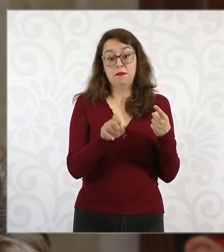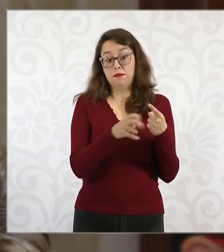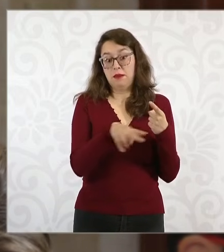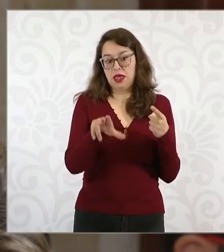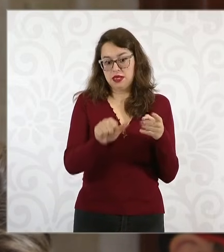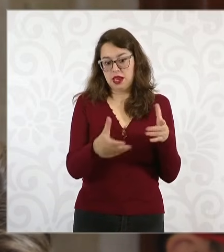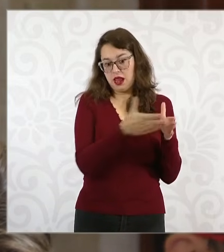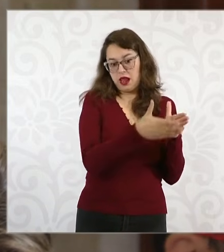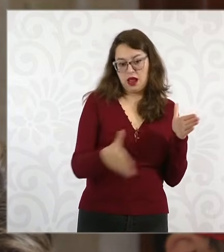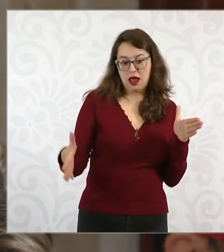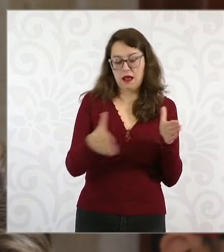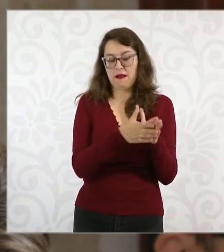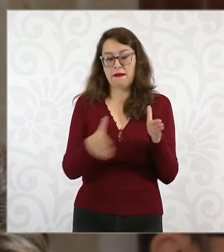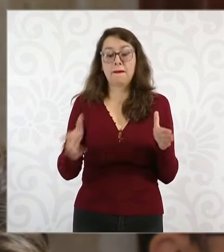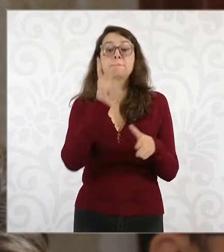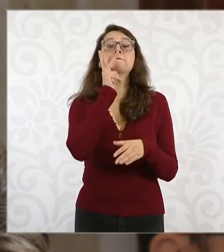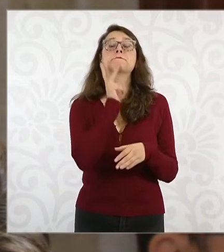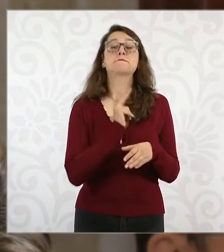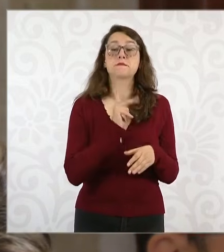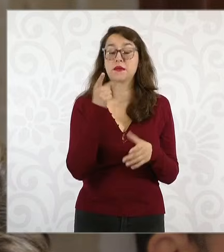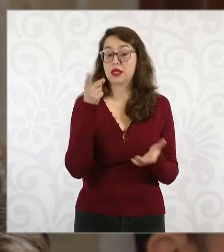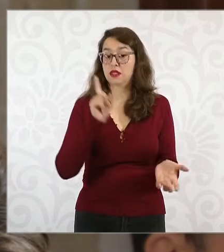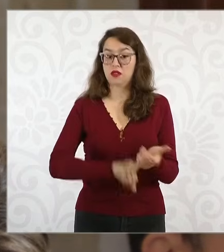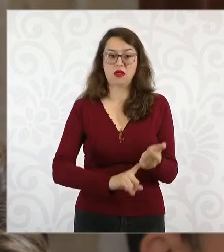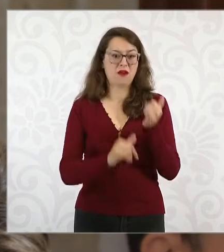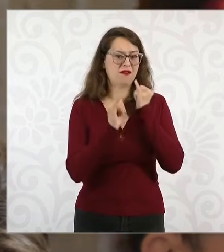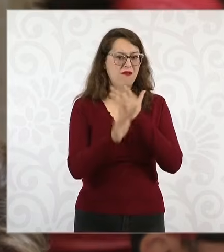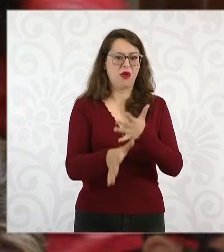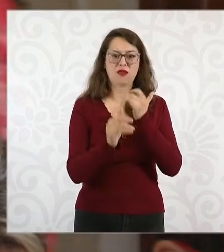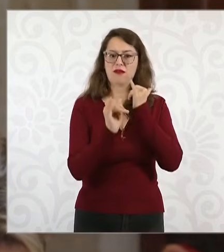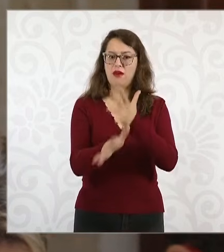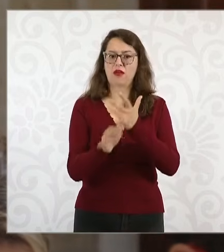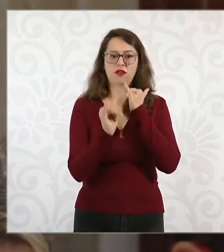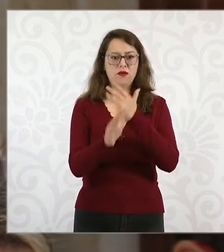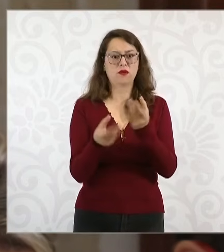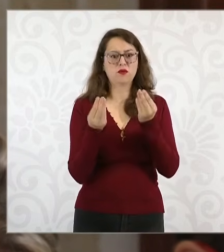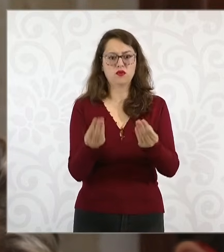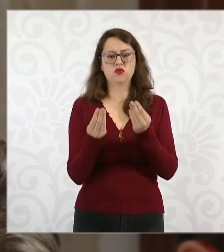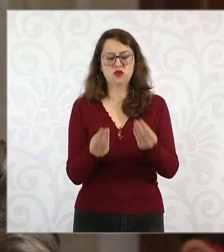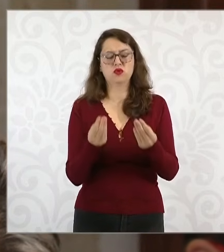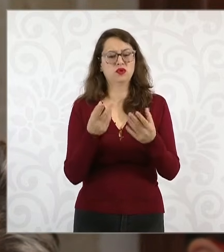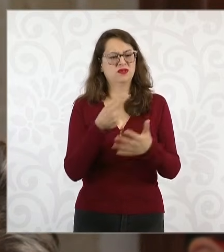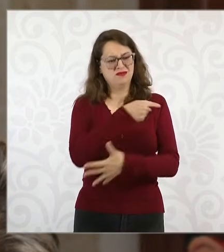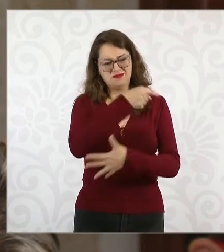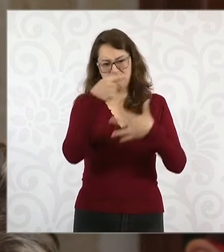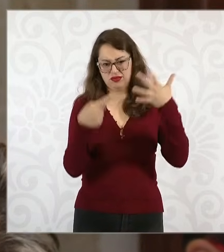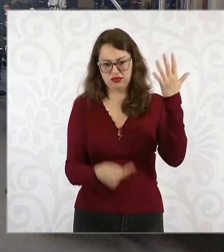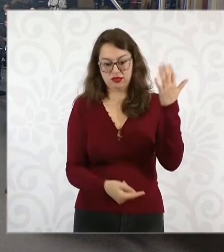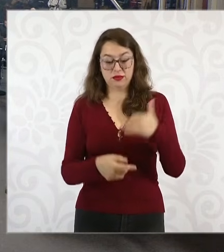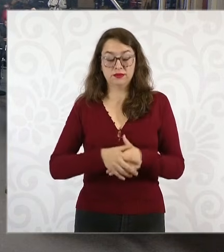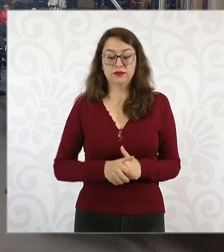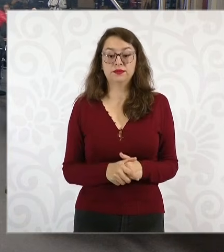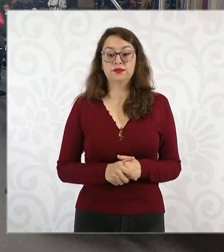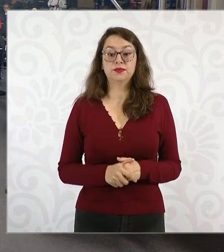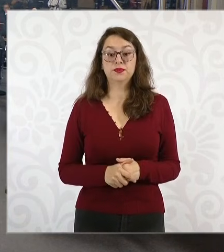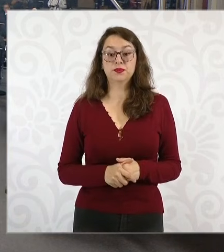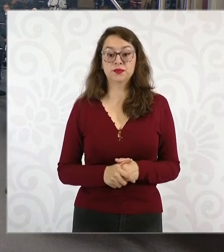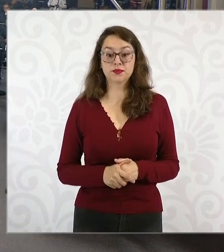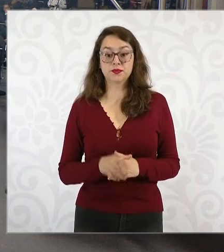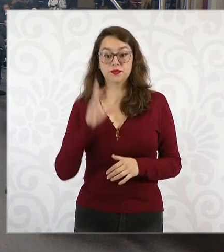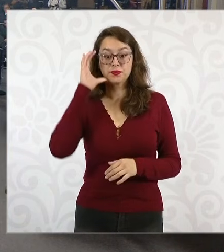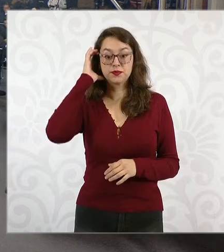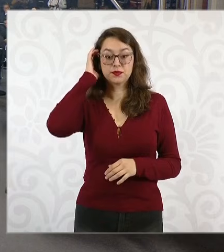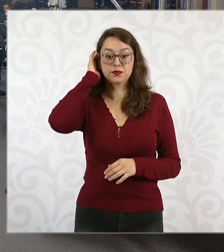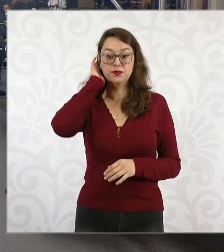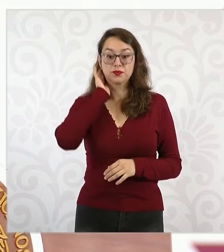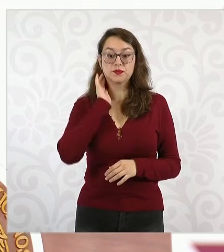Peña Nieto, cuando se hicieron muchos fraudes a la nación como este de agronitrogenados, Fertinal, etcétera. Sí,